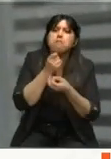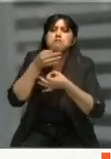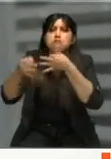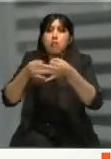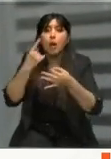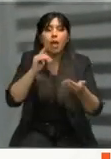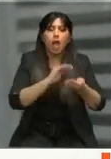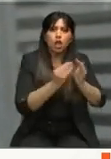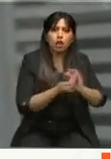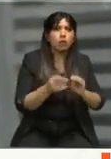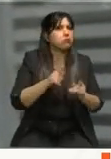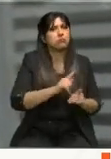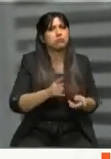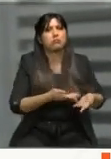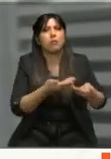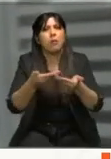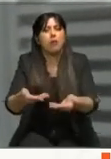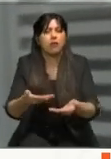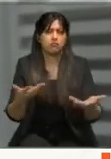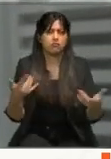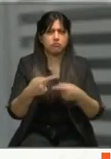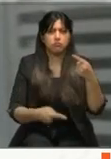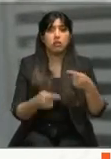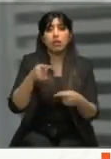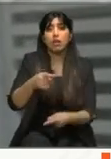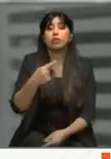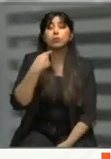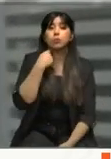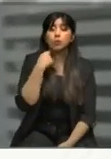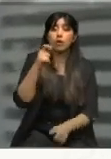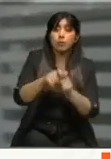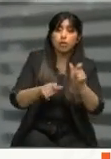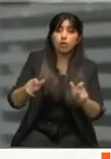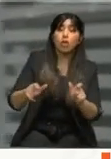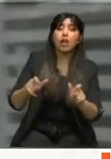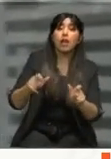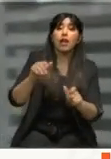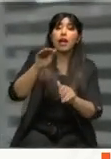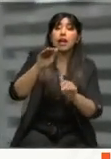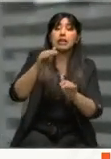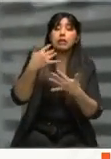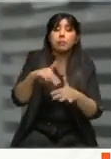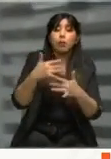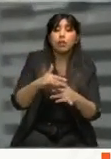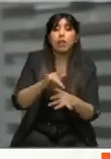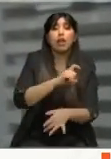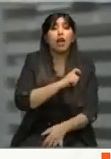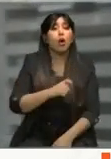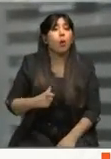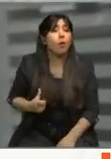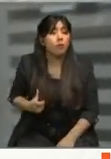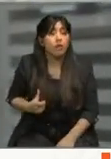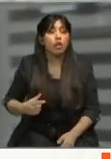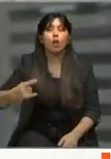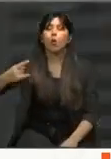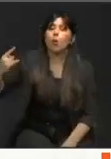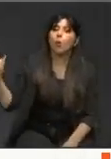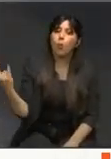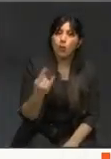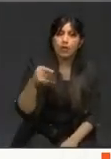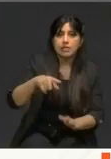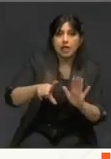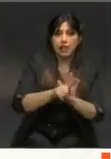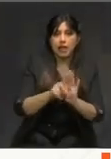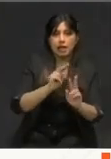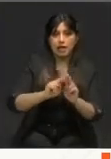casos complejos, en estos casos peligrosos. Así que hacemos el llamado principalmente al gobierno a ponerle urgencia a esta ley.